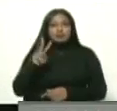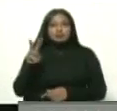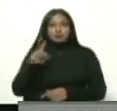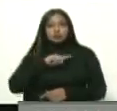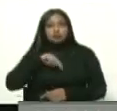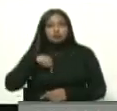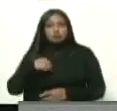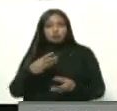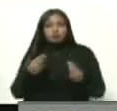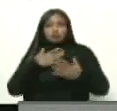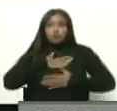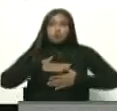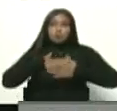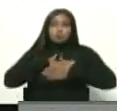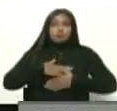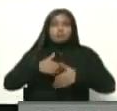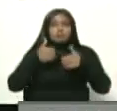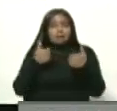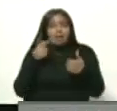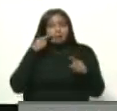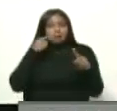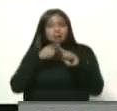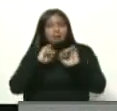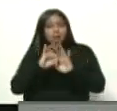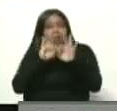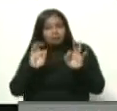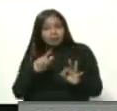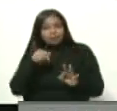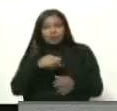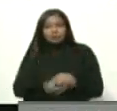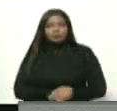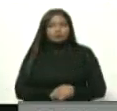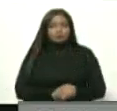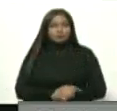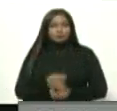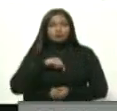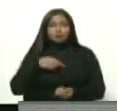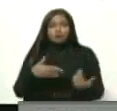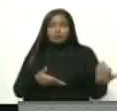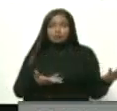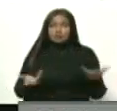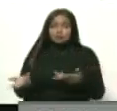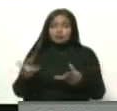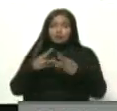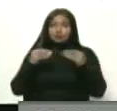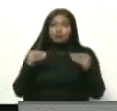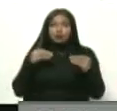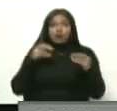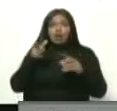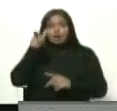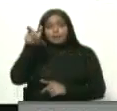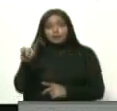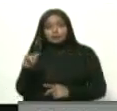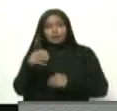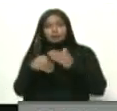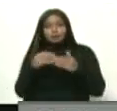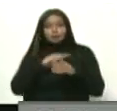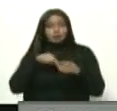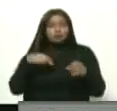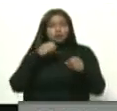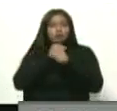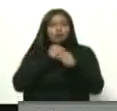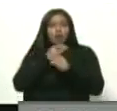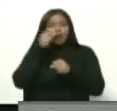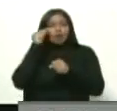muy complacidos con este dispositivo y bueno, y poniendo a disposición de todas las autoridades nuestros trabajadores.